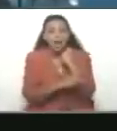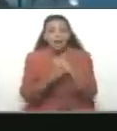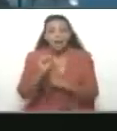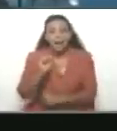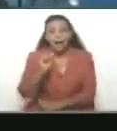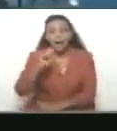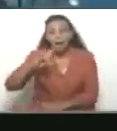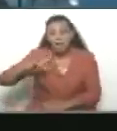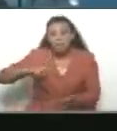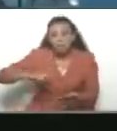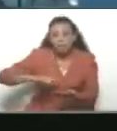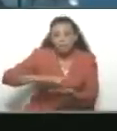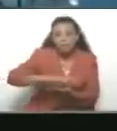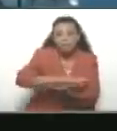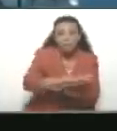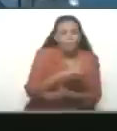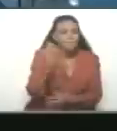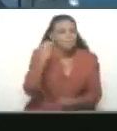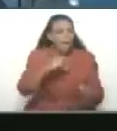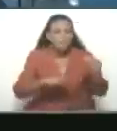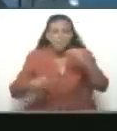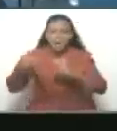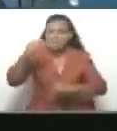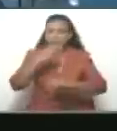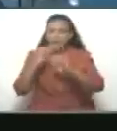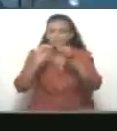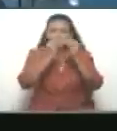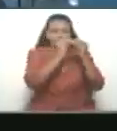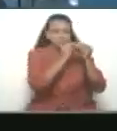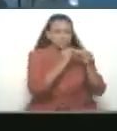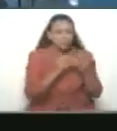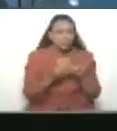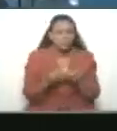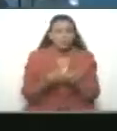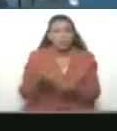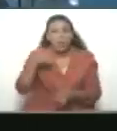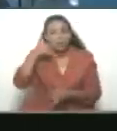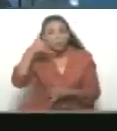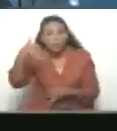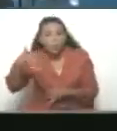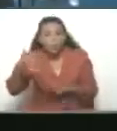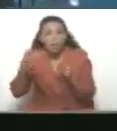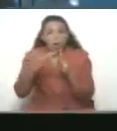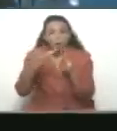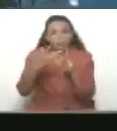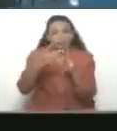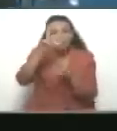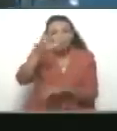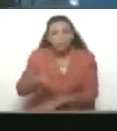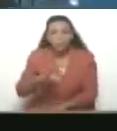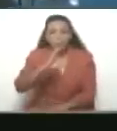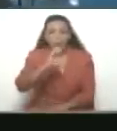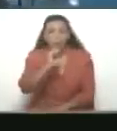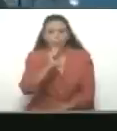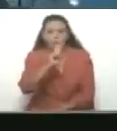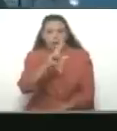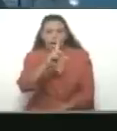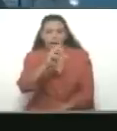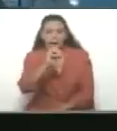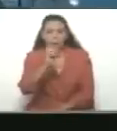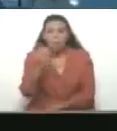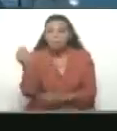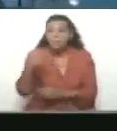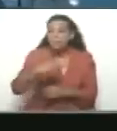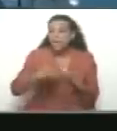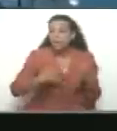bueno presidente no han parado desde que se esta llamada con el compañero Carlos Eduardo hemos tenido cantidad de actividades